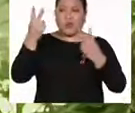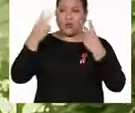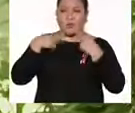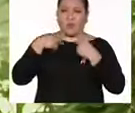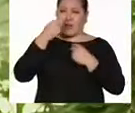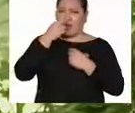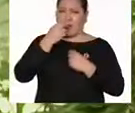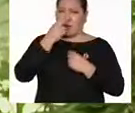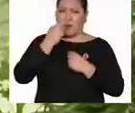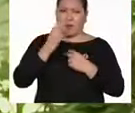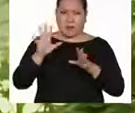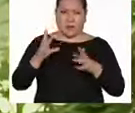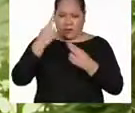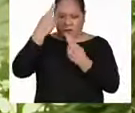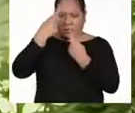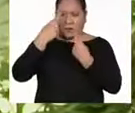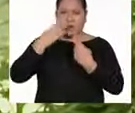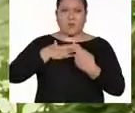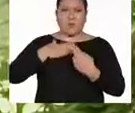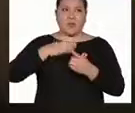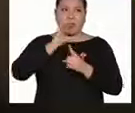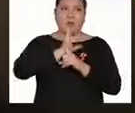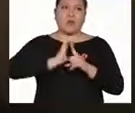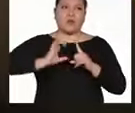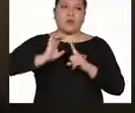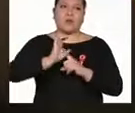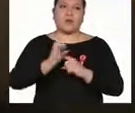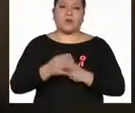medio raro y que lo respeten nuestra cultura.